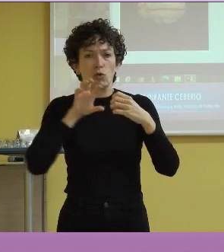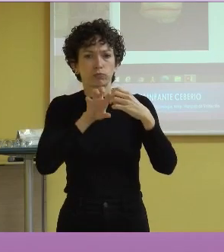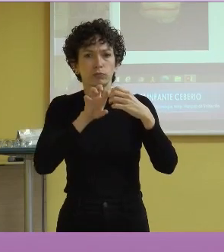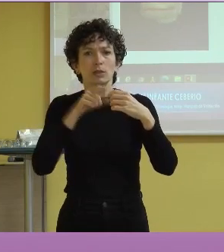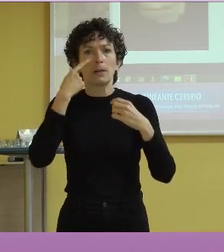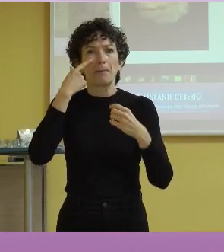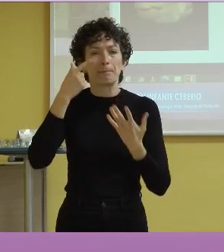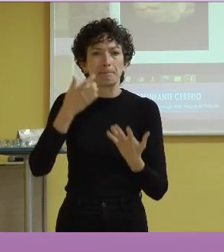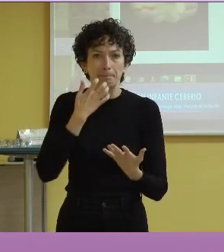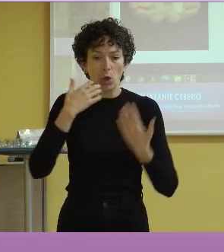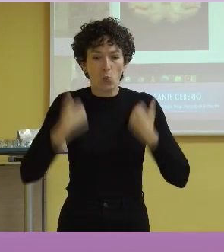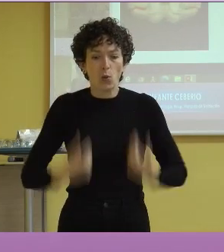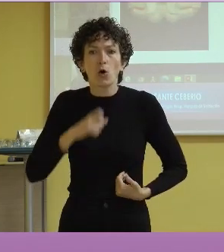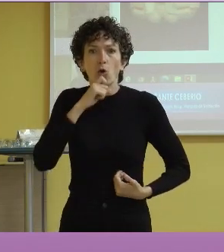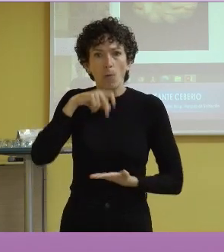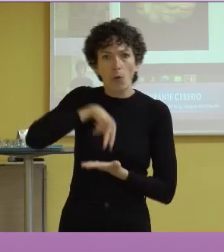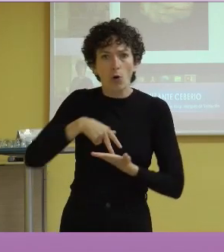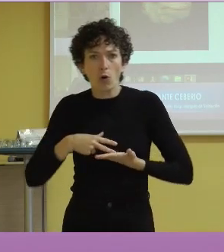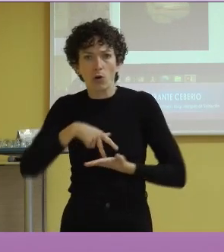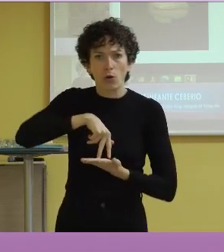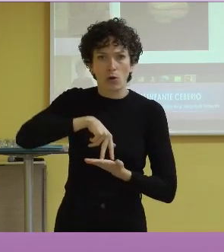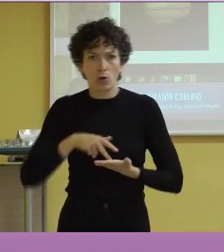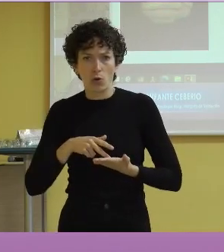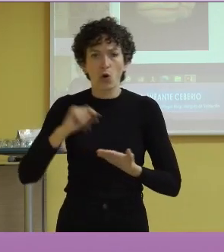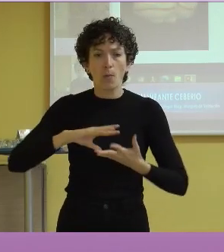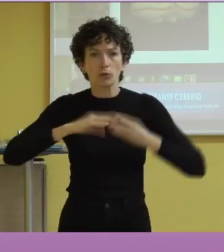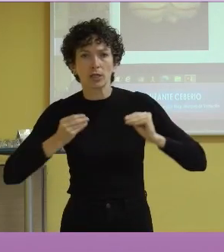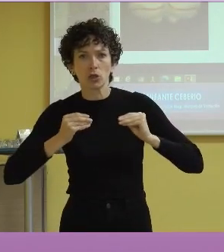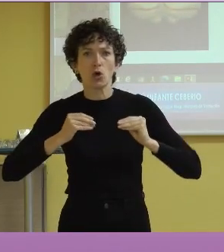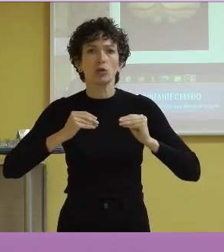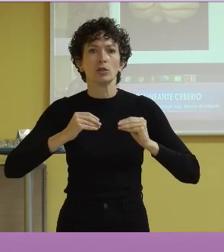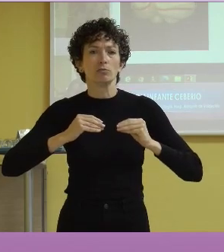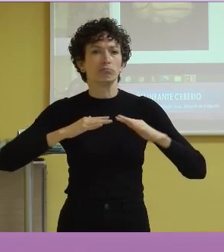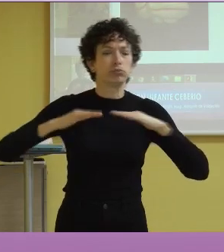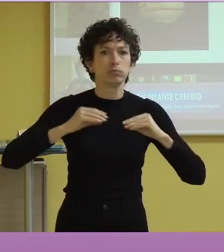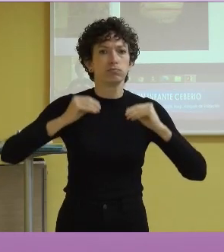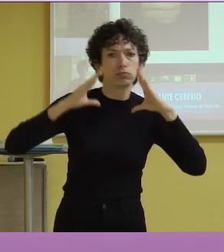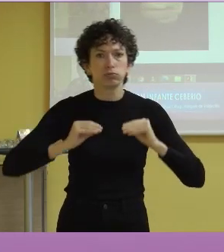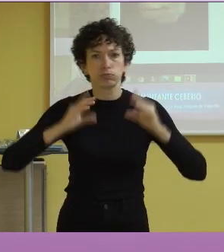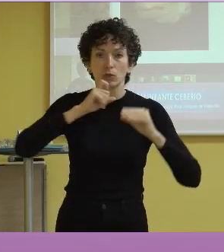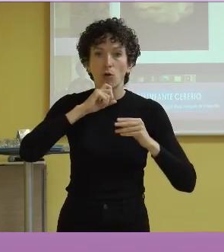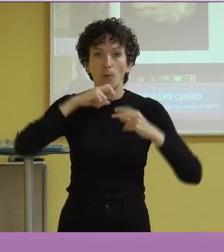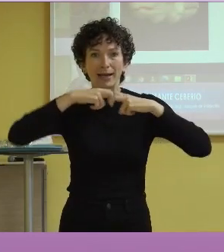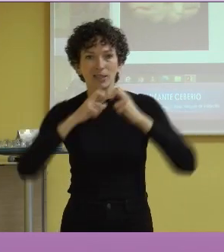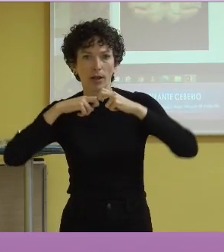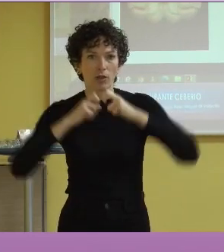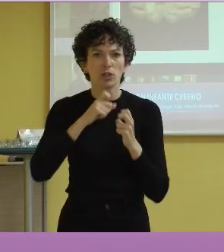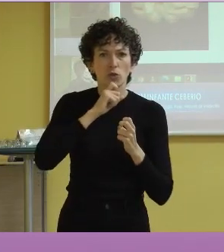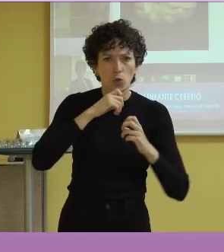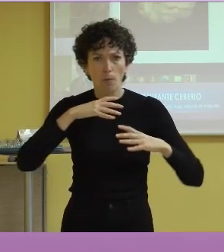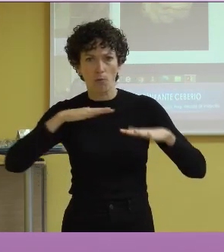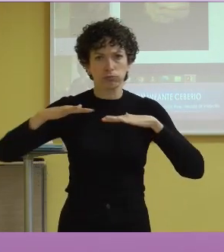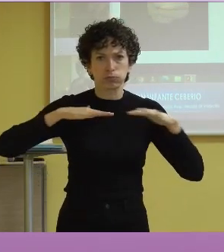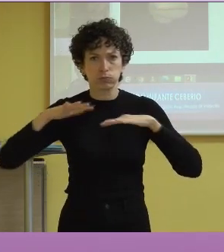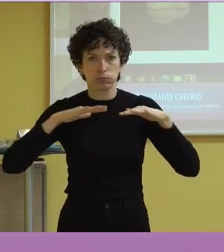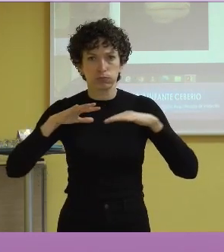posición del cuerpo, sobre cuál es el grado de activación muscular, cuál es la posición de las articulaciones. Con toda esa información, el